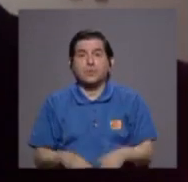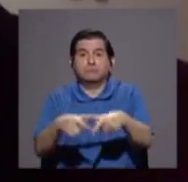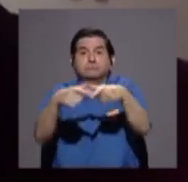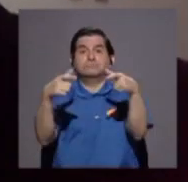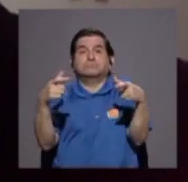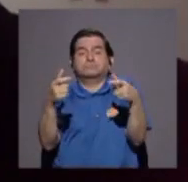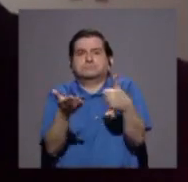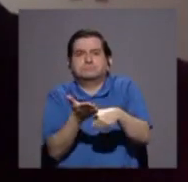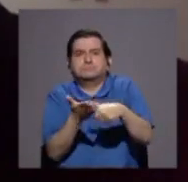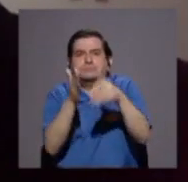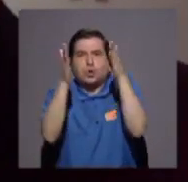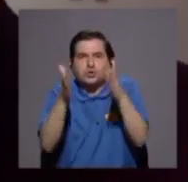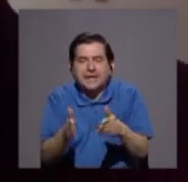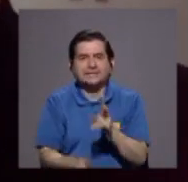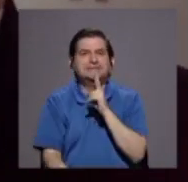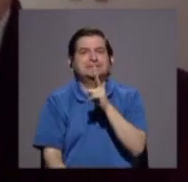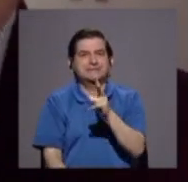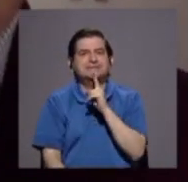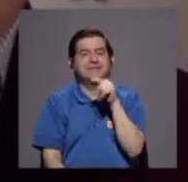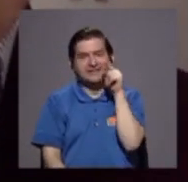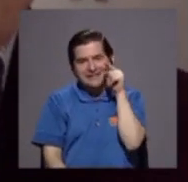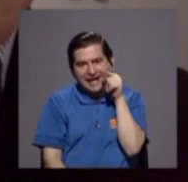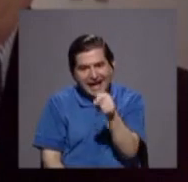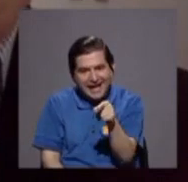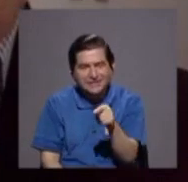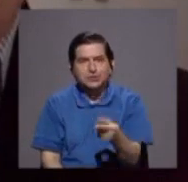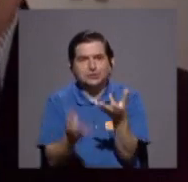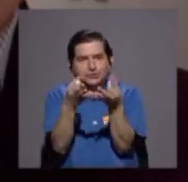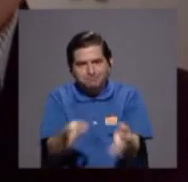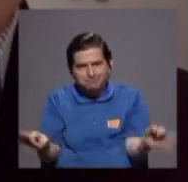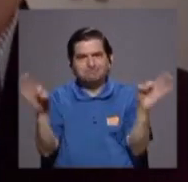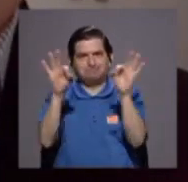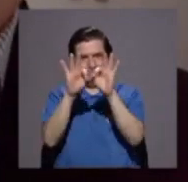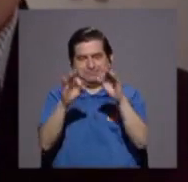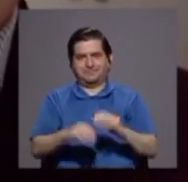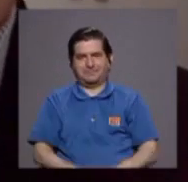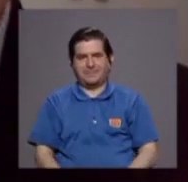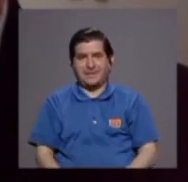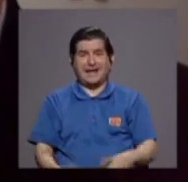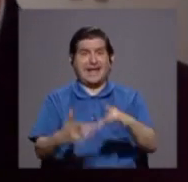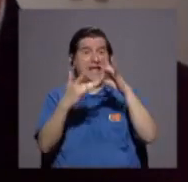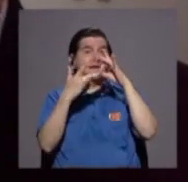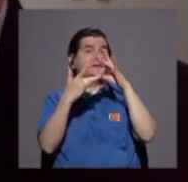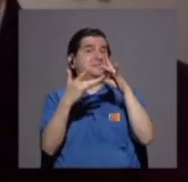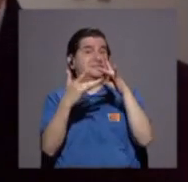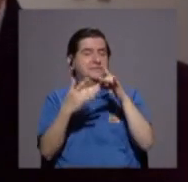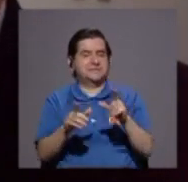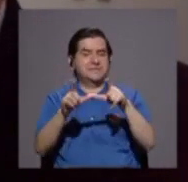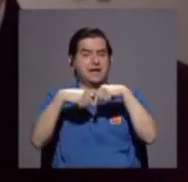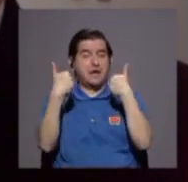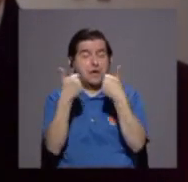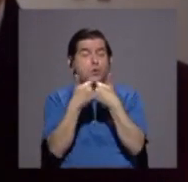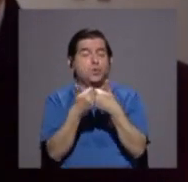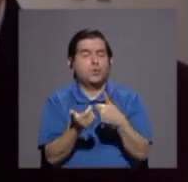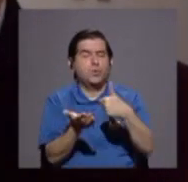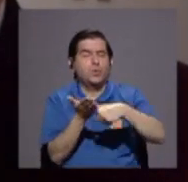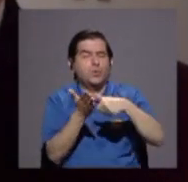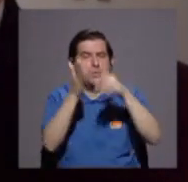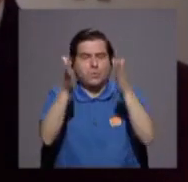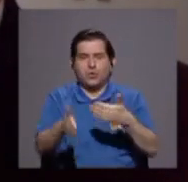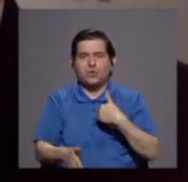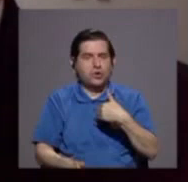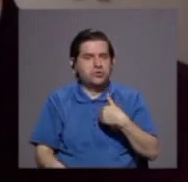electorado que es el que realmente cuenta y sobre todo cuenta ese sector del electorado que no